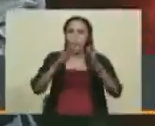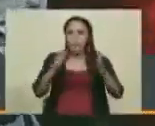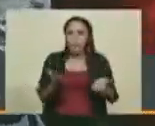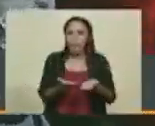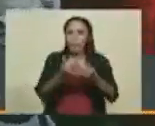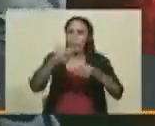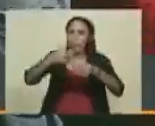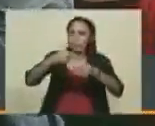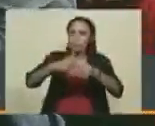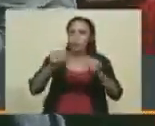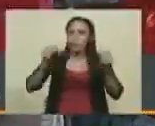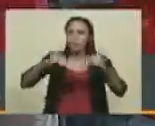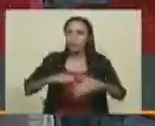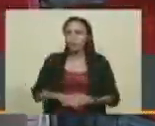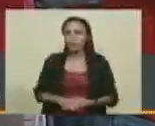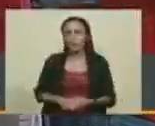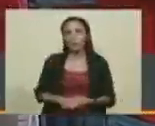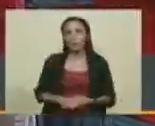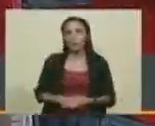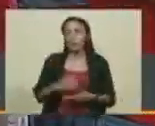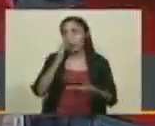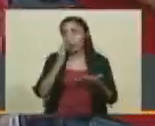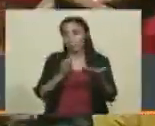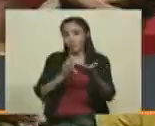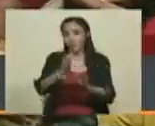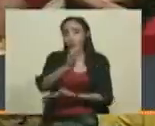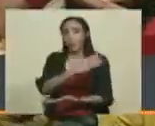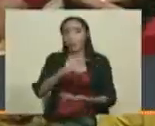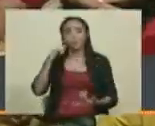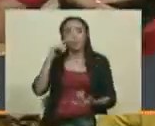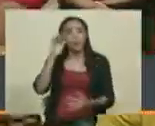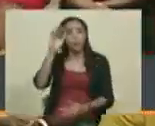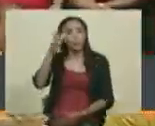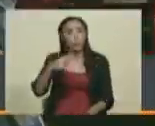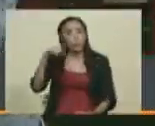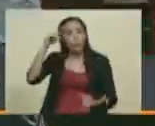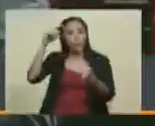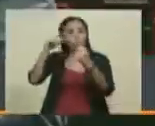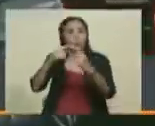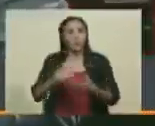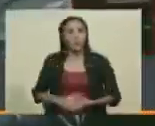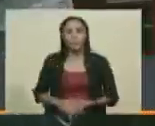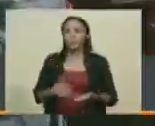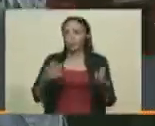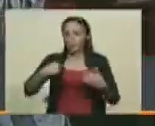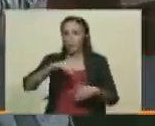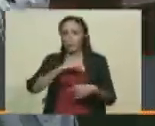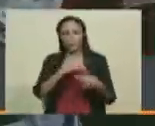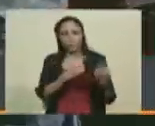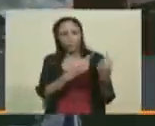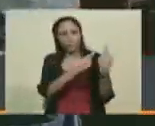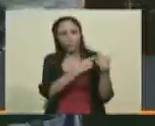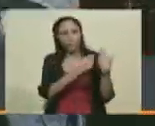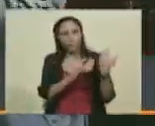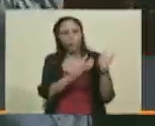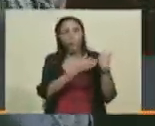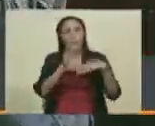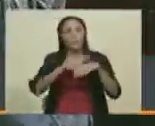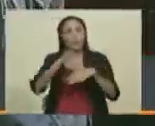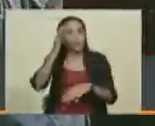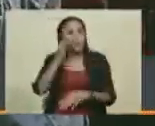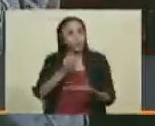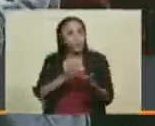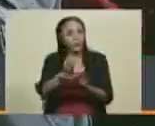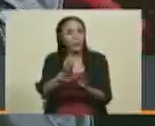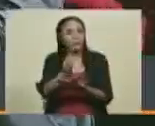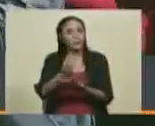poder recuperar nuestra industria petrolera. Hacia allá, hacia donde tenemos que avanzar, y definitivamente estamos comprometidos con eso, porque creemos que